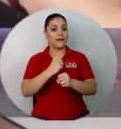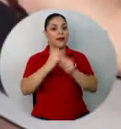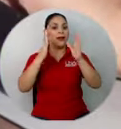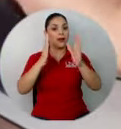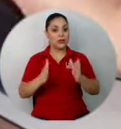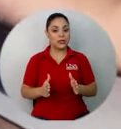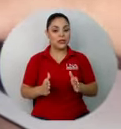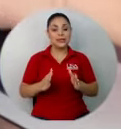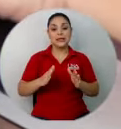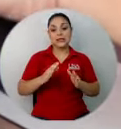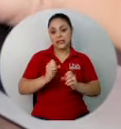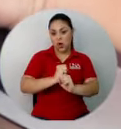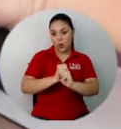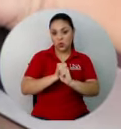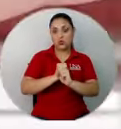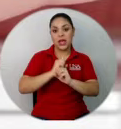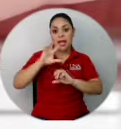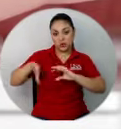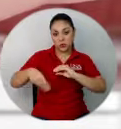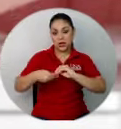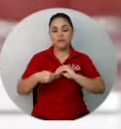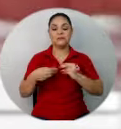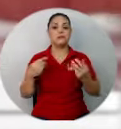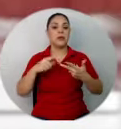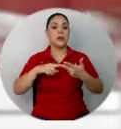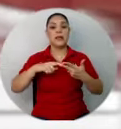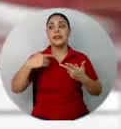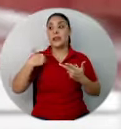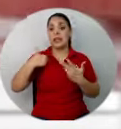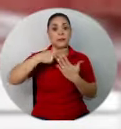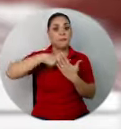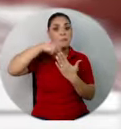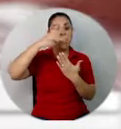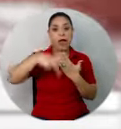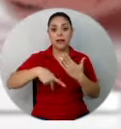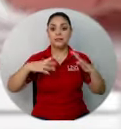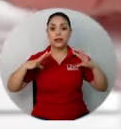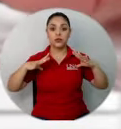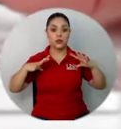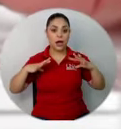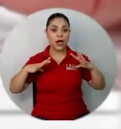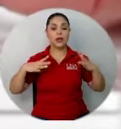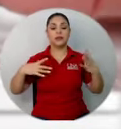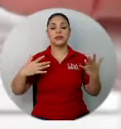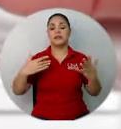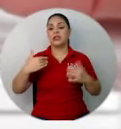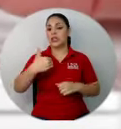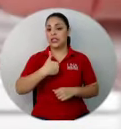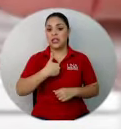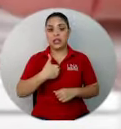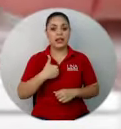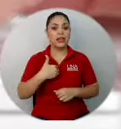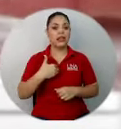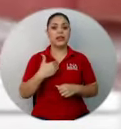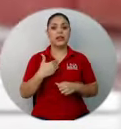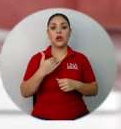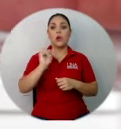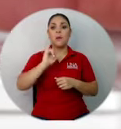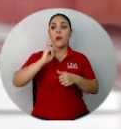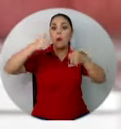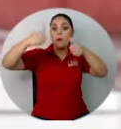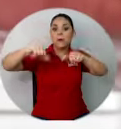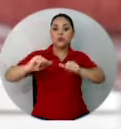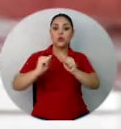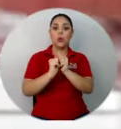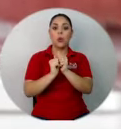trabajadores, para sus trabajadoras, seguros adicionales, tienen planes vacacionales, a veces tienen